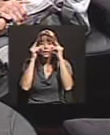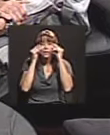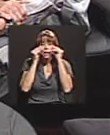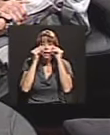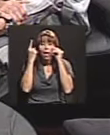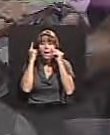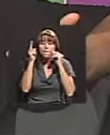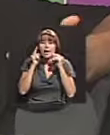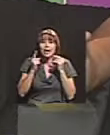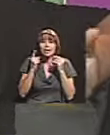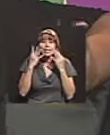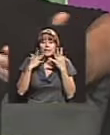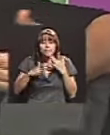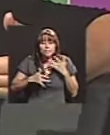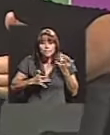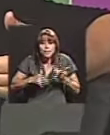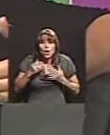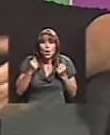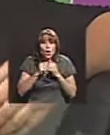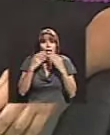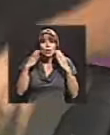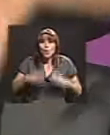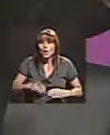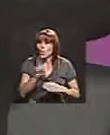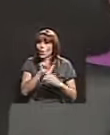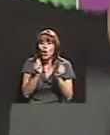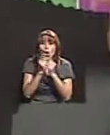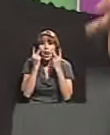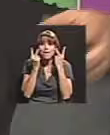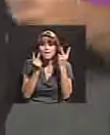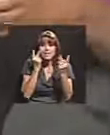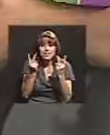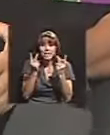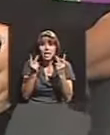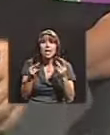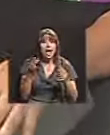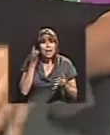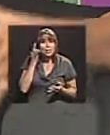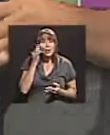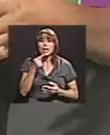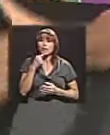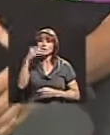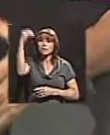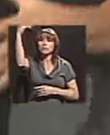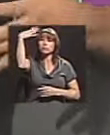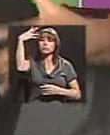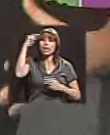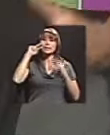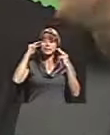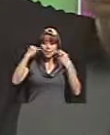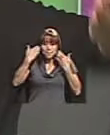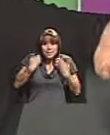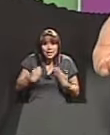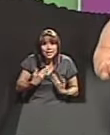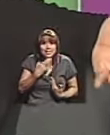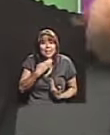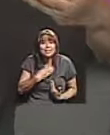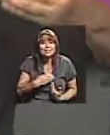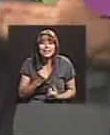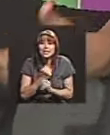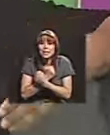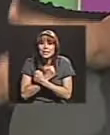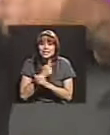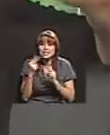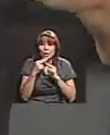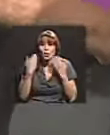cuerpo y no viendo y a las mujeres les voy a decir que pongan la luz y que se miren y se deseen y se aprecien y se conozcan